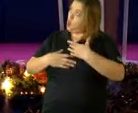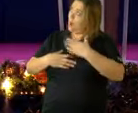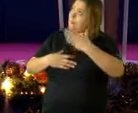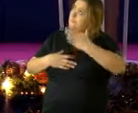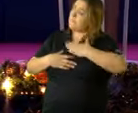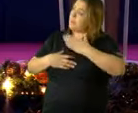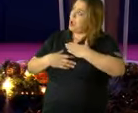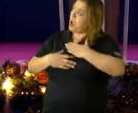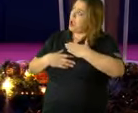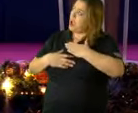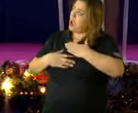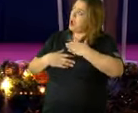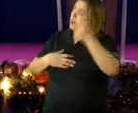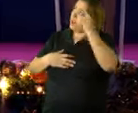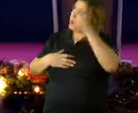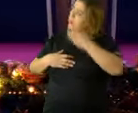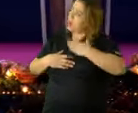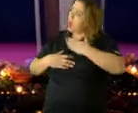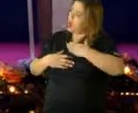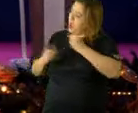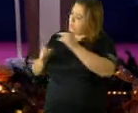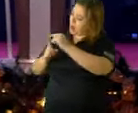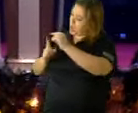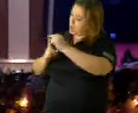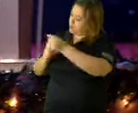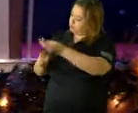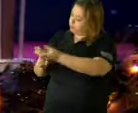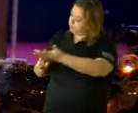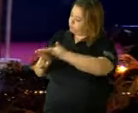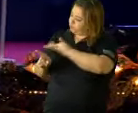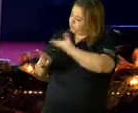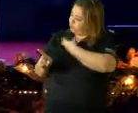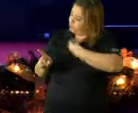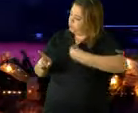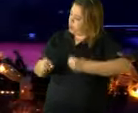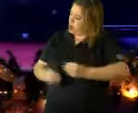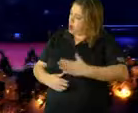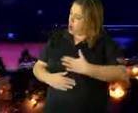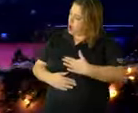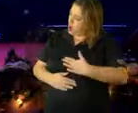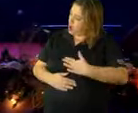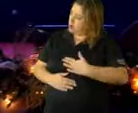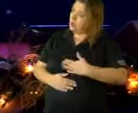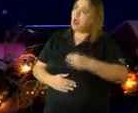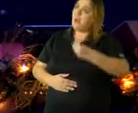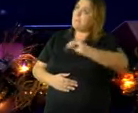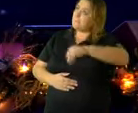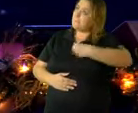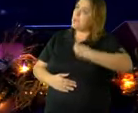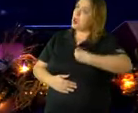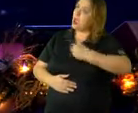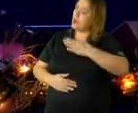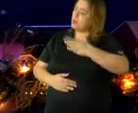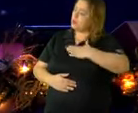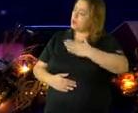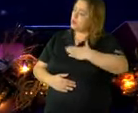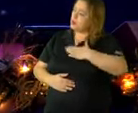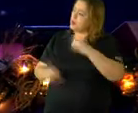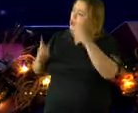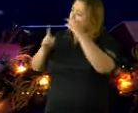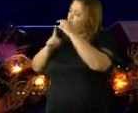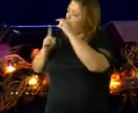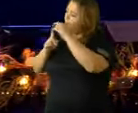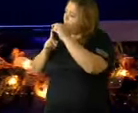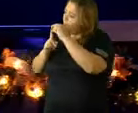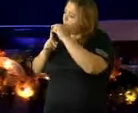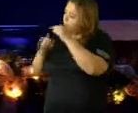Hazla tuya. Oh, gloria a Dios. Haz la tuya. Imposible que tú estés expuesto